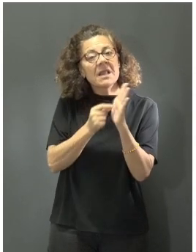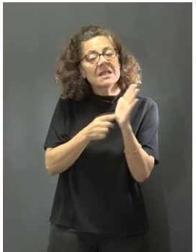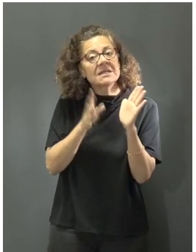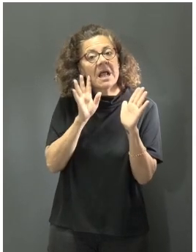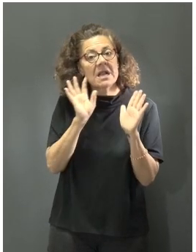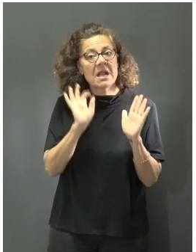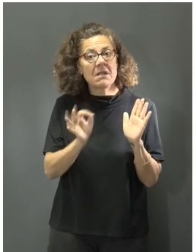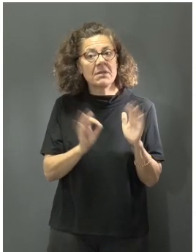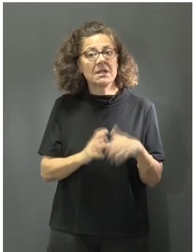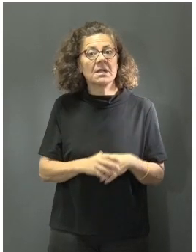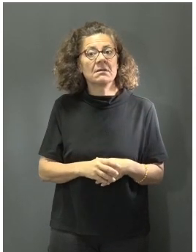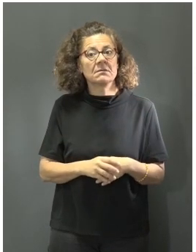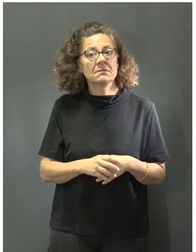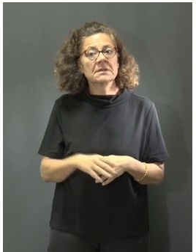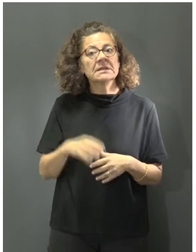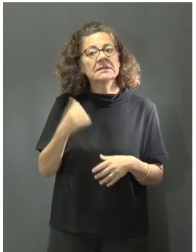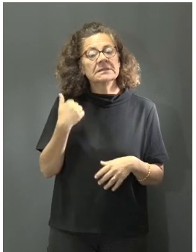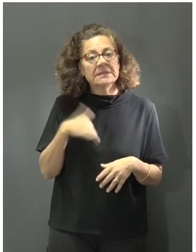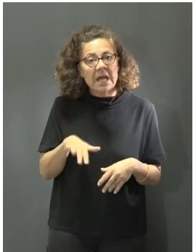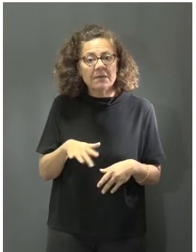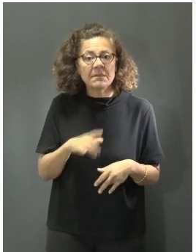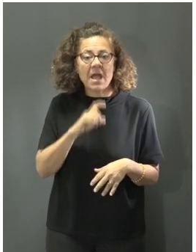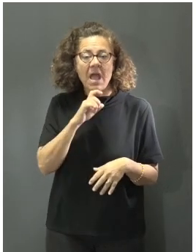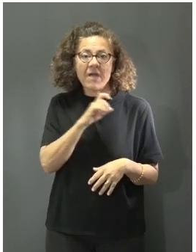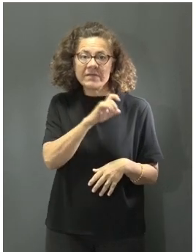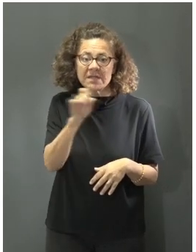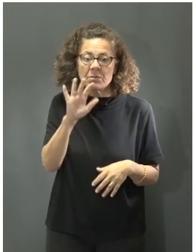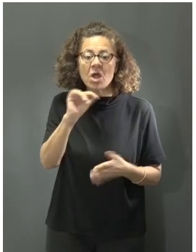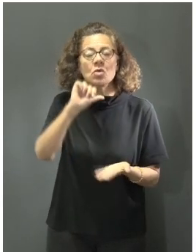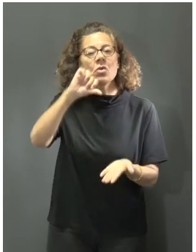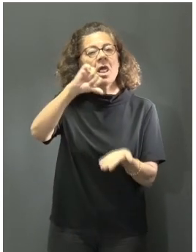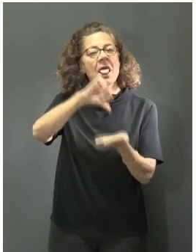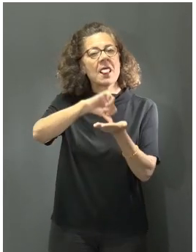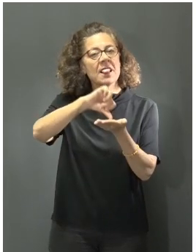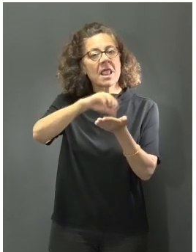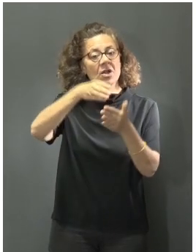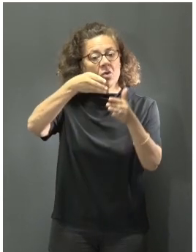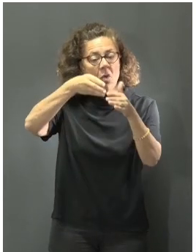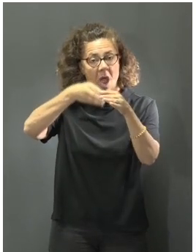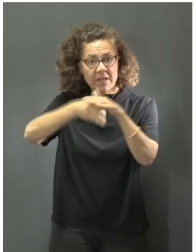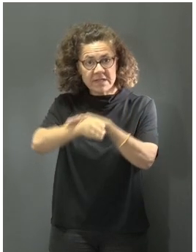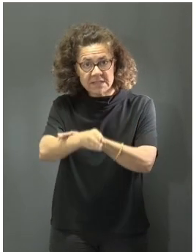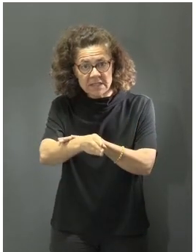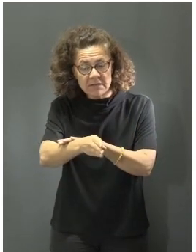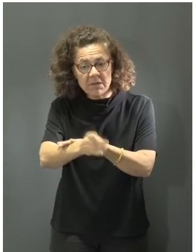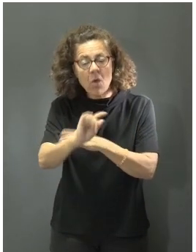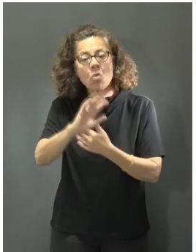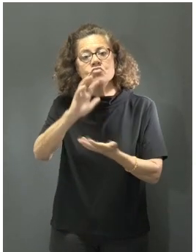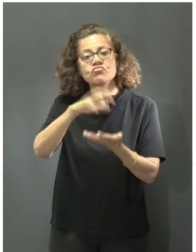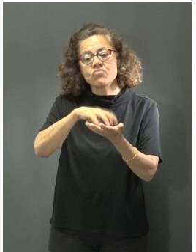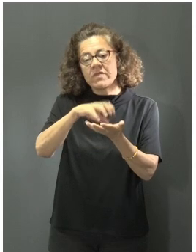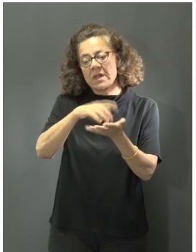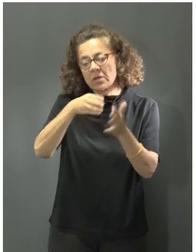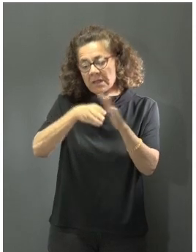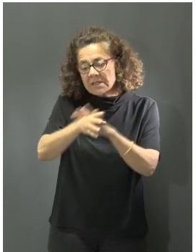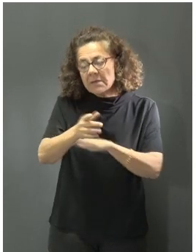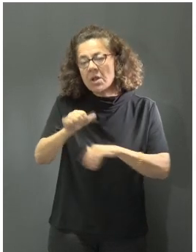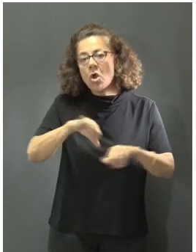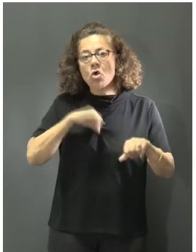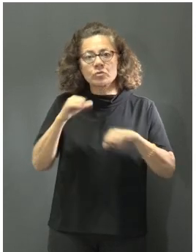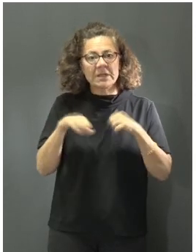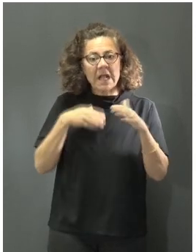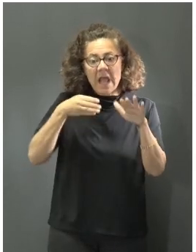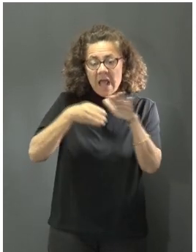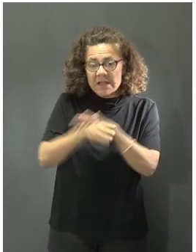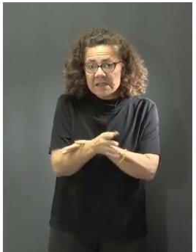realidad, pues ya estamos diciendo que tenemos un centro accesible, un hospital accesible, un restaurante